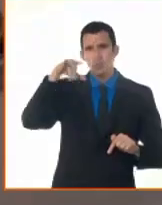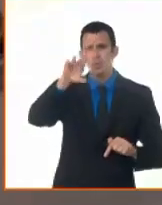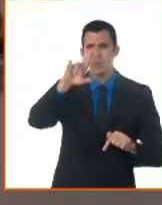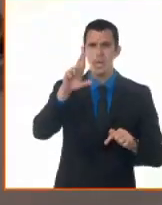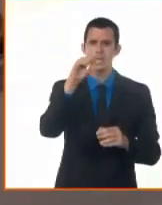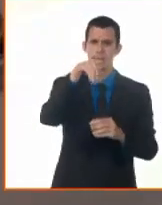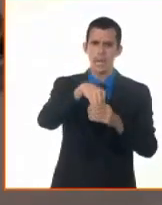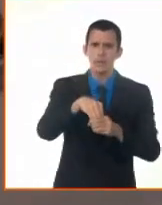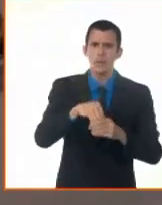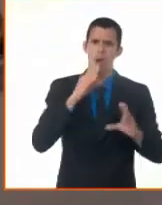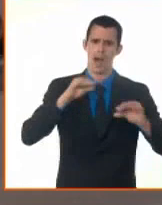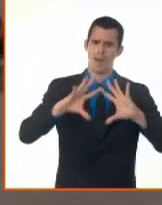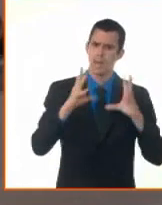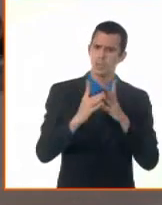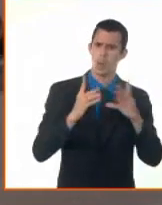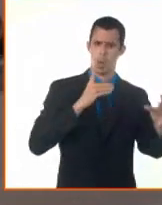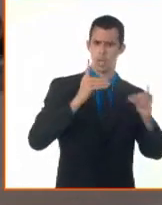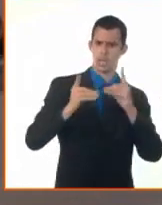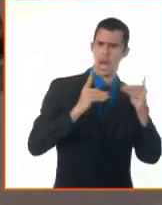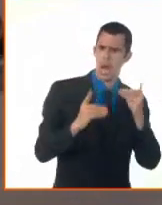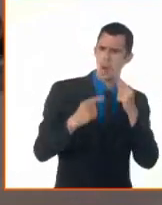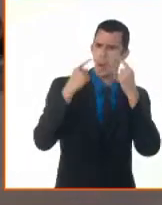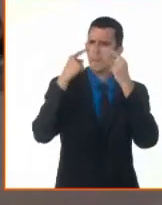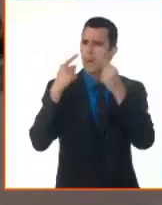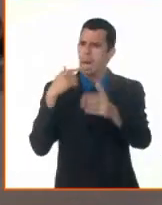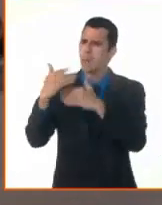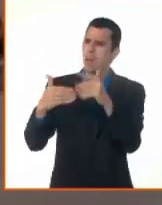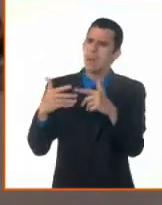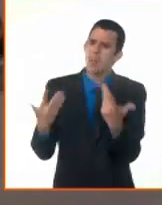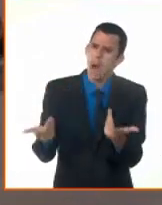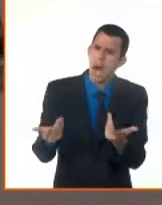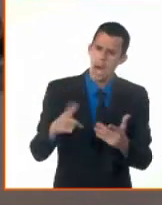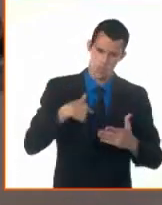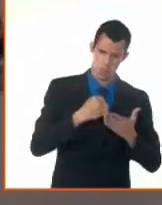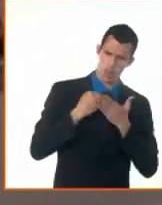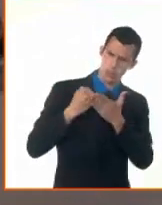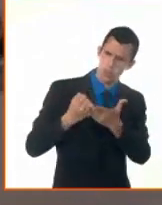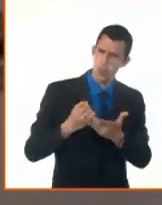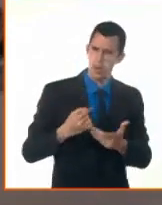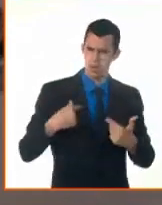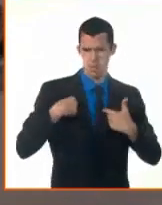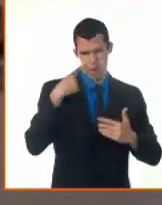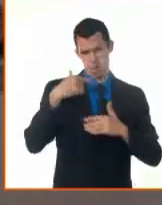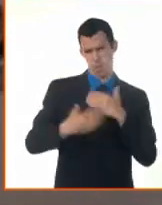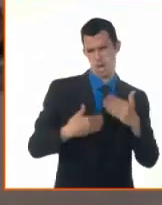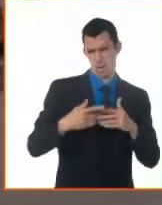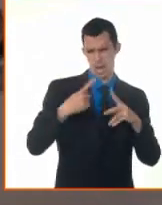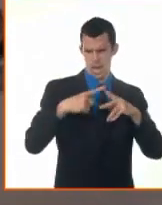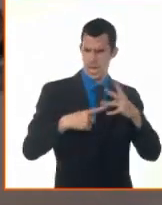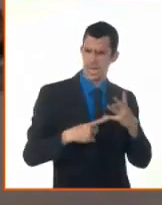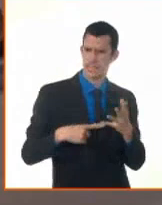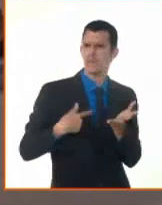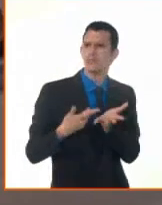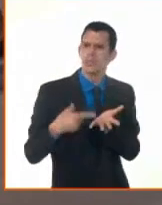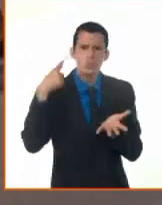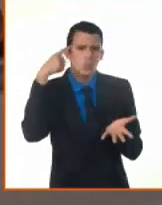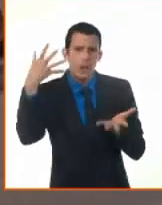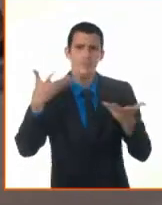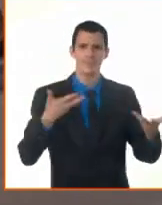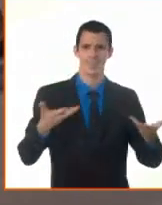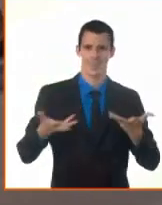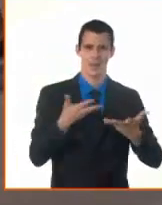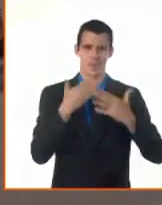a nivel de diálogo hasta en cuestiones de defensa no solo no solo una integración